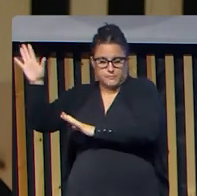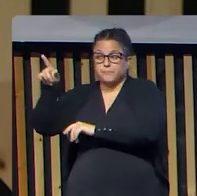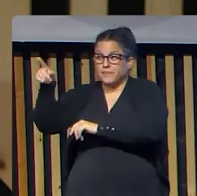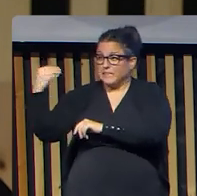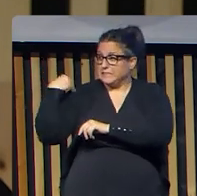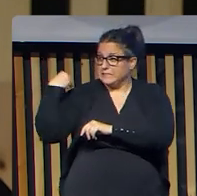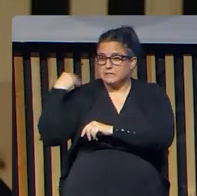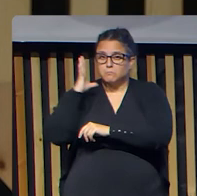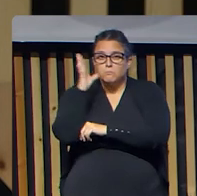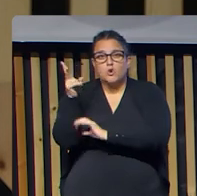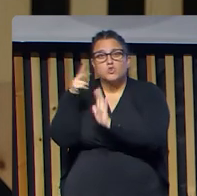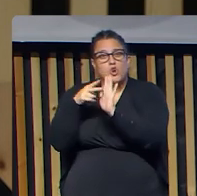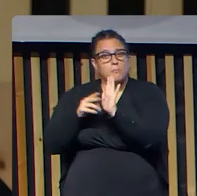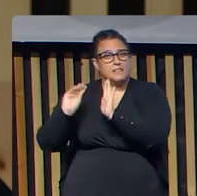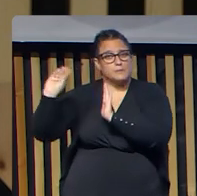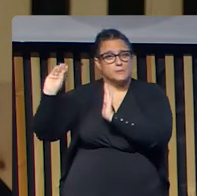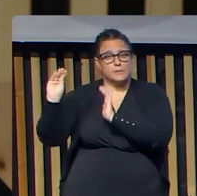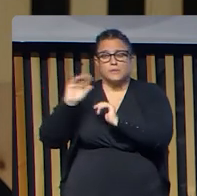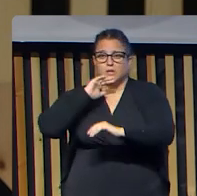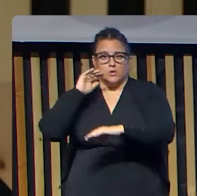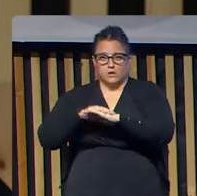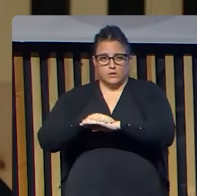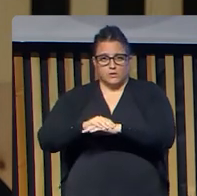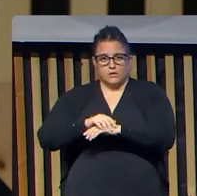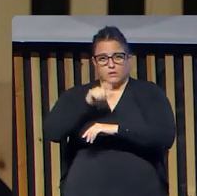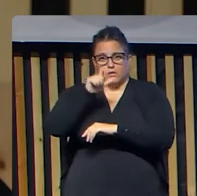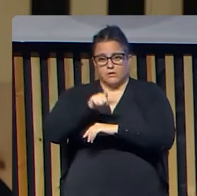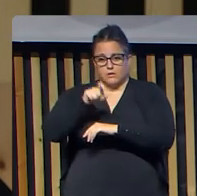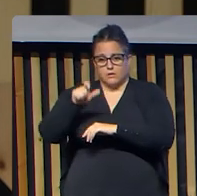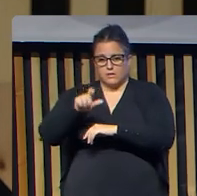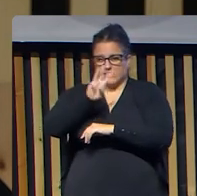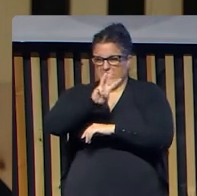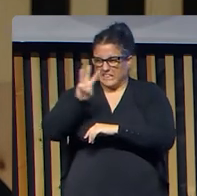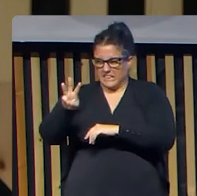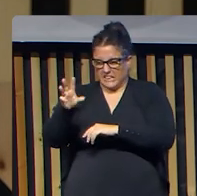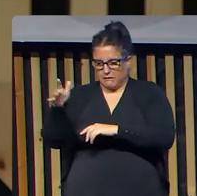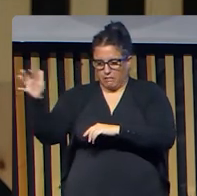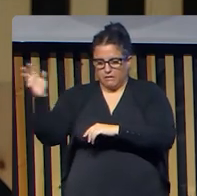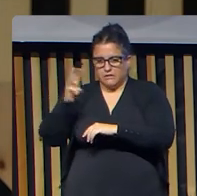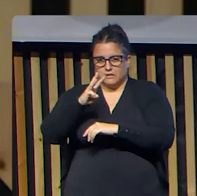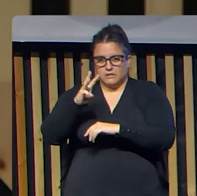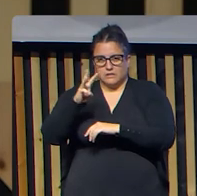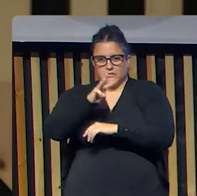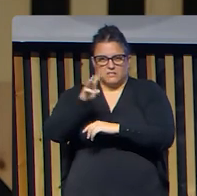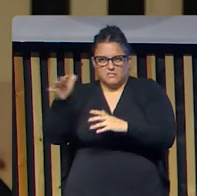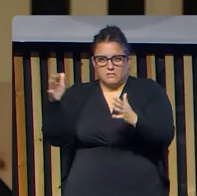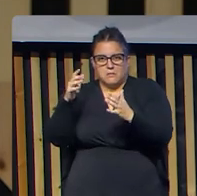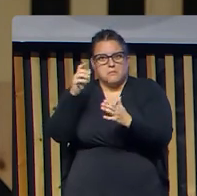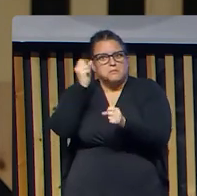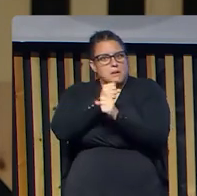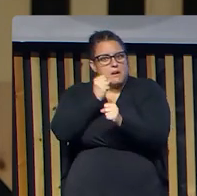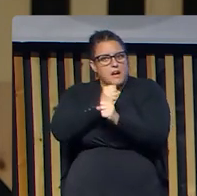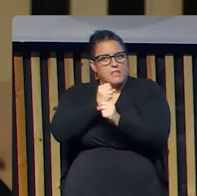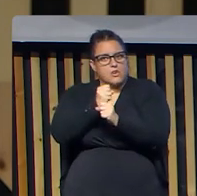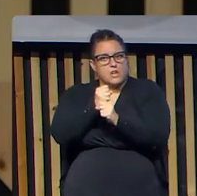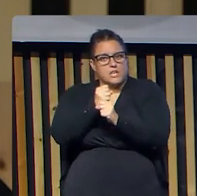mil trabajadores y trabajadoras de la entidad no la cumple nadie y me dicen es que sospechamos que no se entiende muy bien y